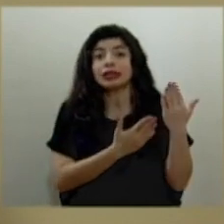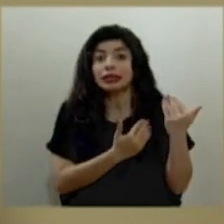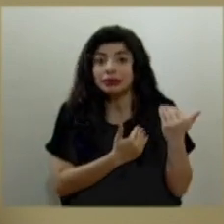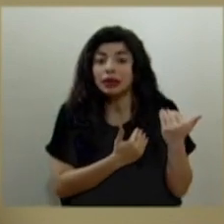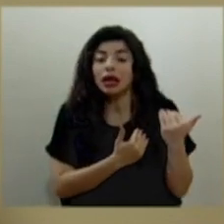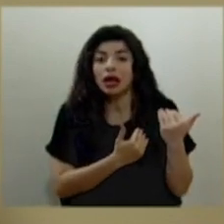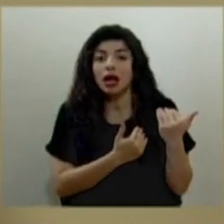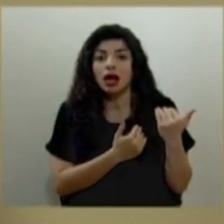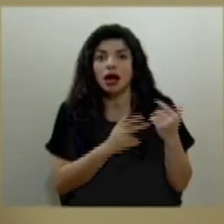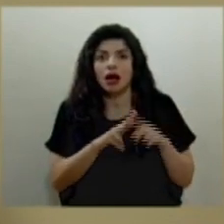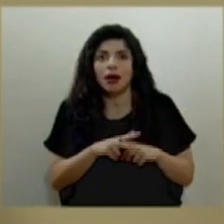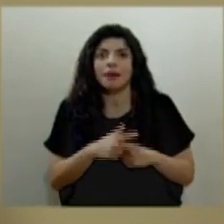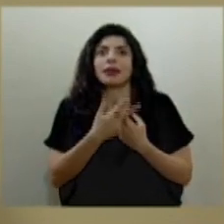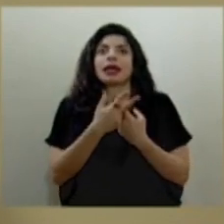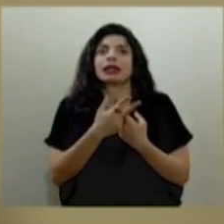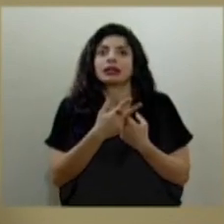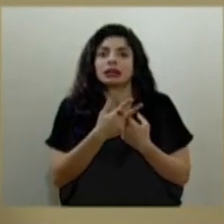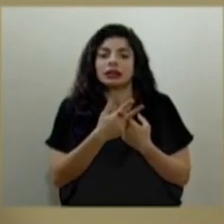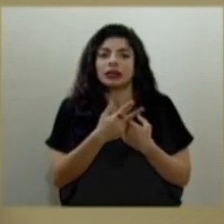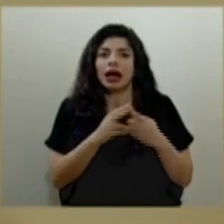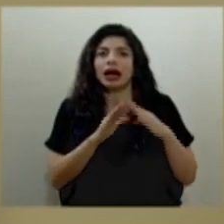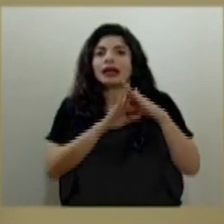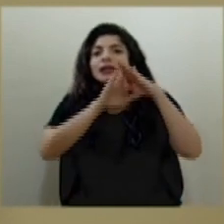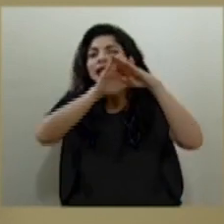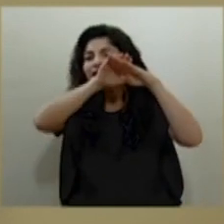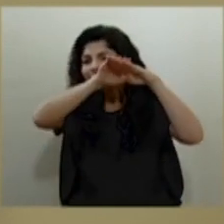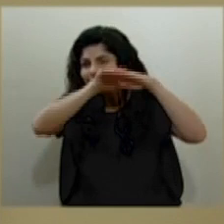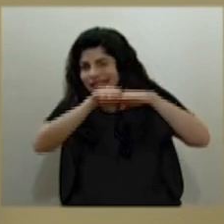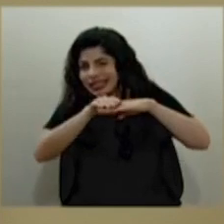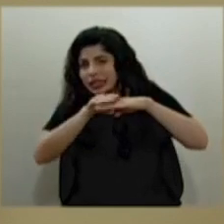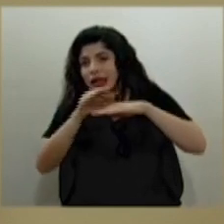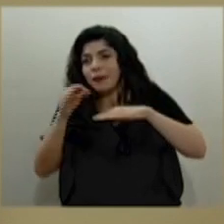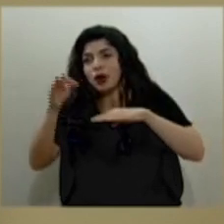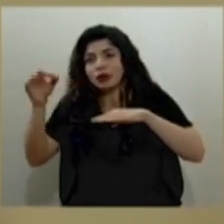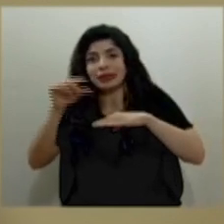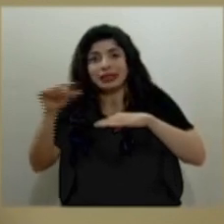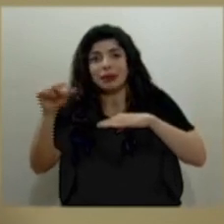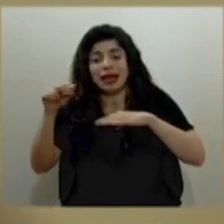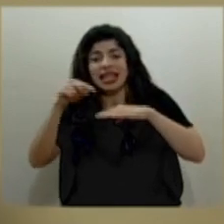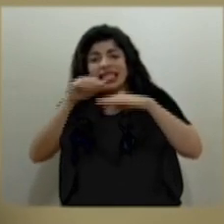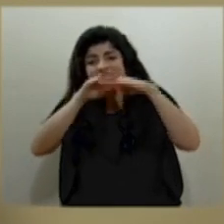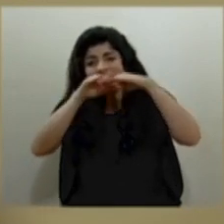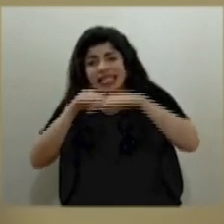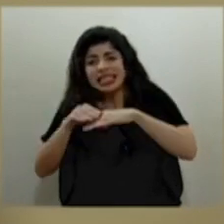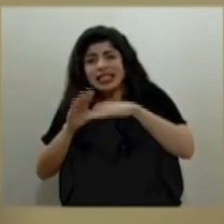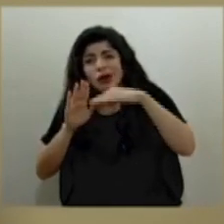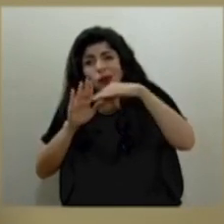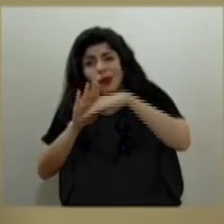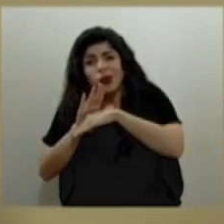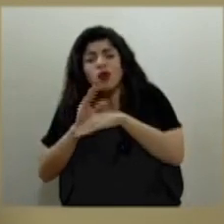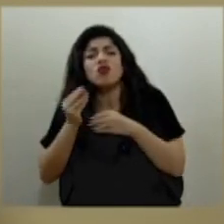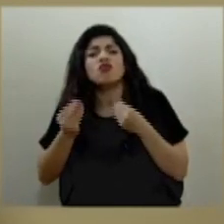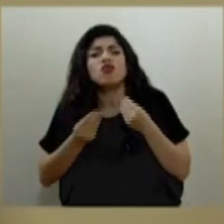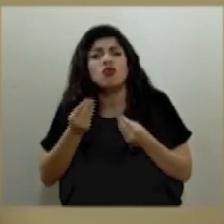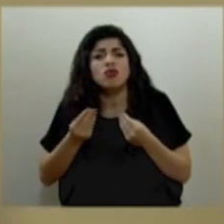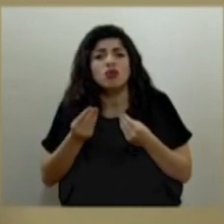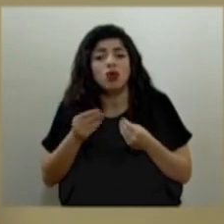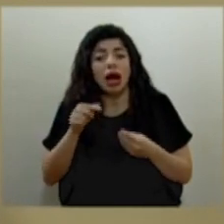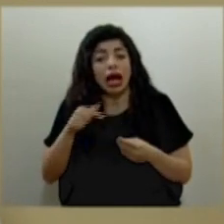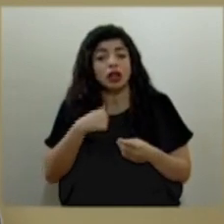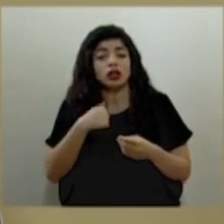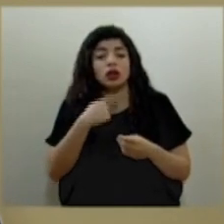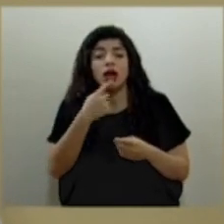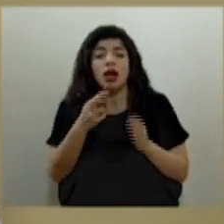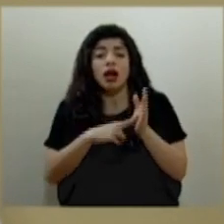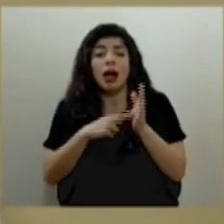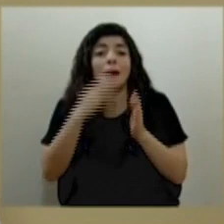esto ya empiece a tener una franca disminución en las siguientes semanas, pero ocupamos todavía, y eso lo insisto porque